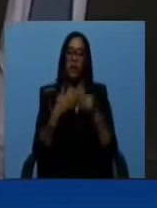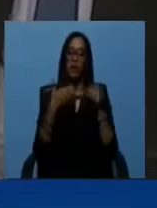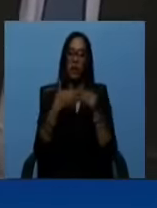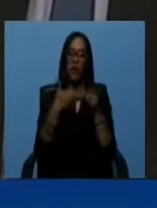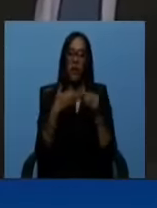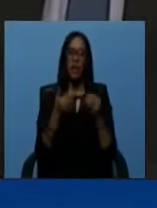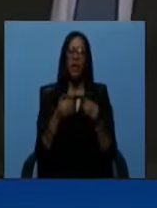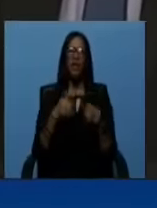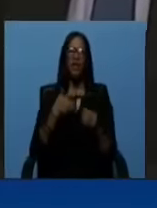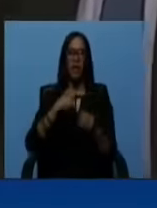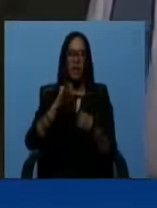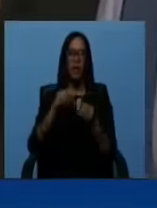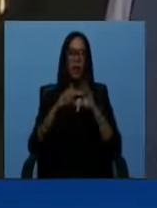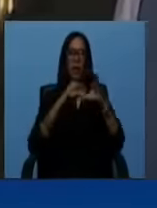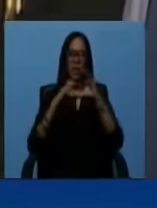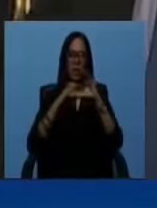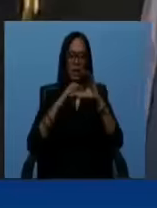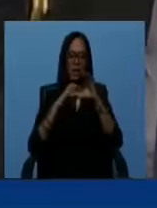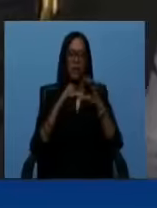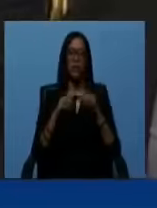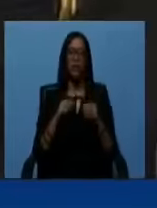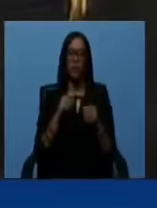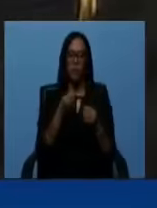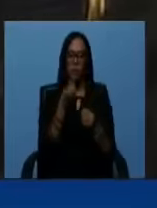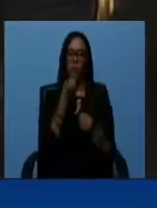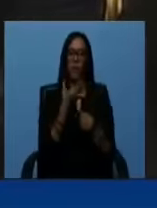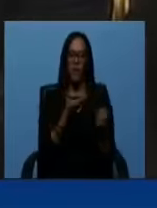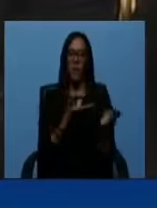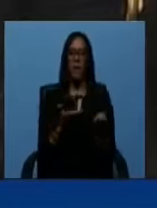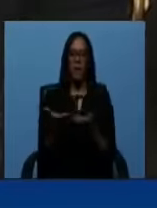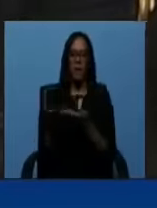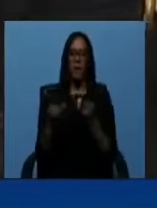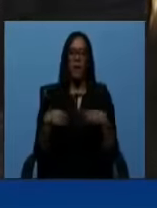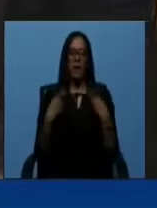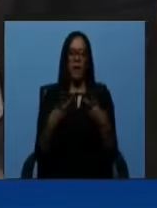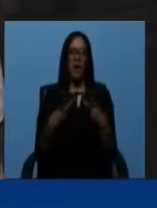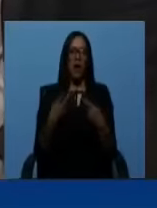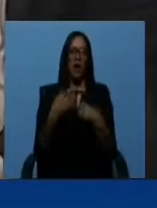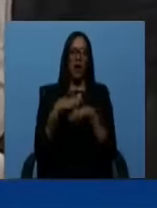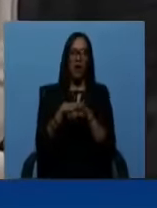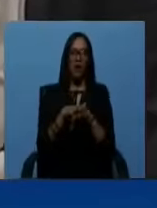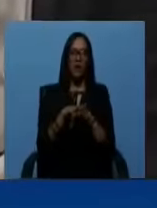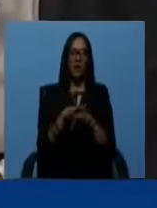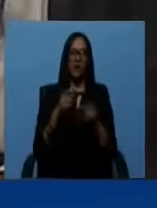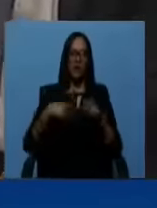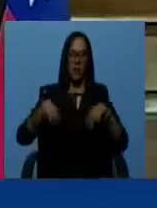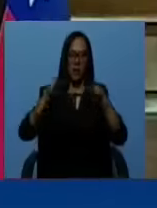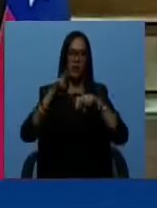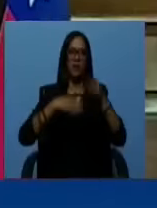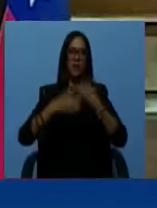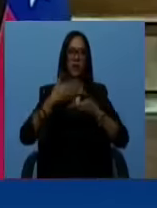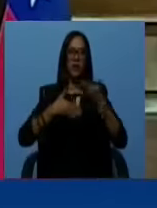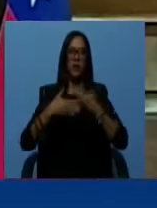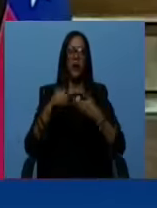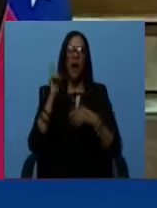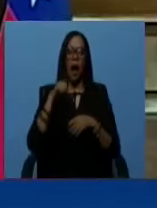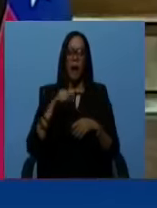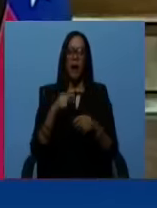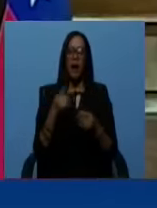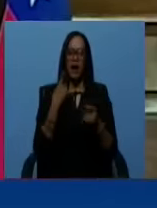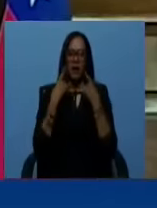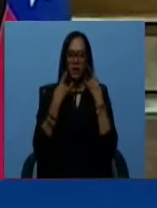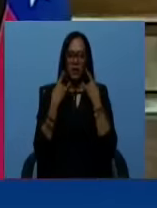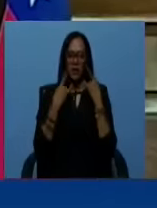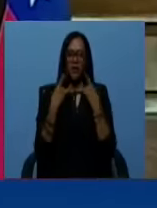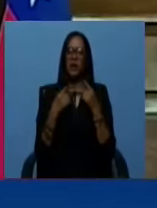haber comunicación. Creo que va a ser muy bienvenido esta nueva implementación de mercado interbancario. También vamos a actualizar tarifas